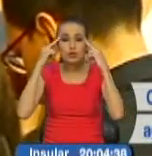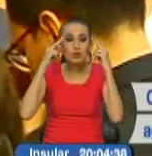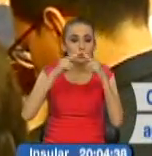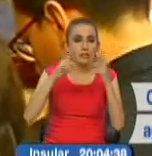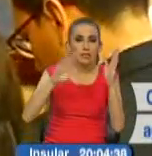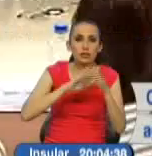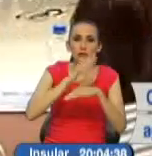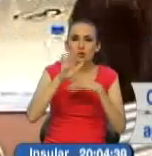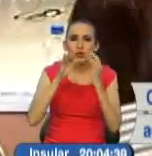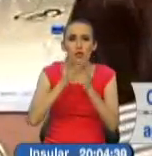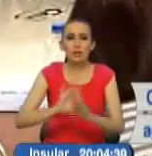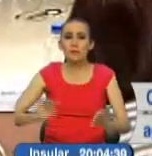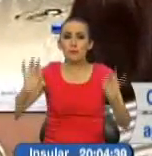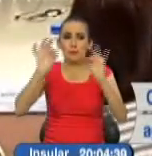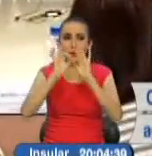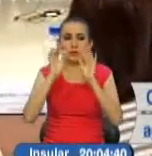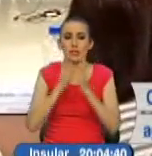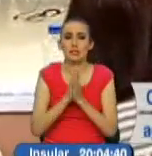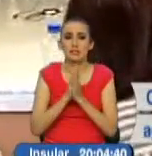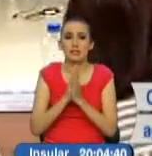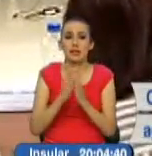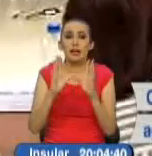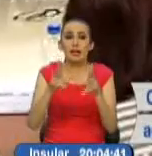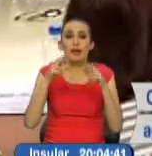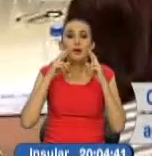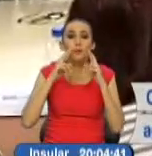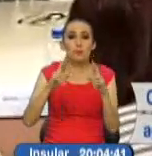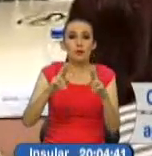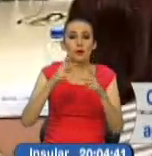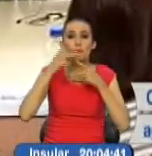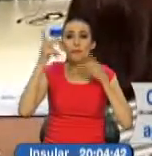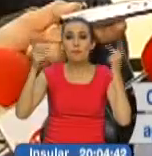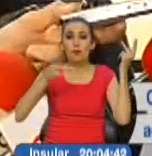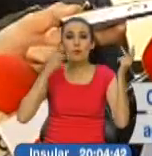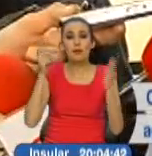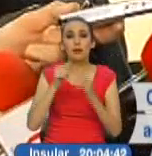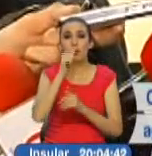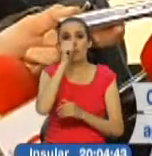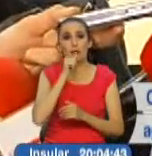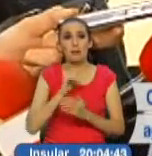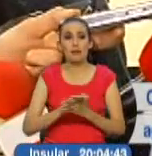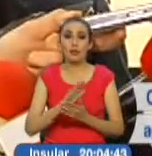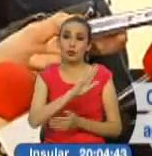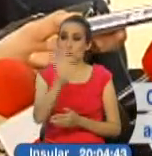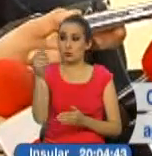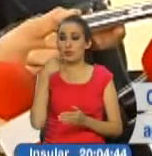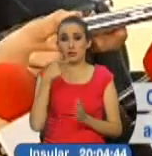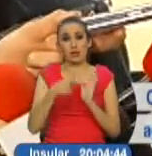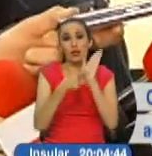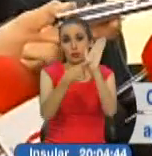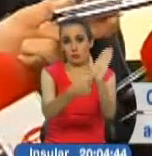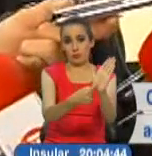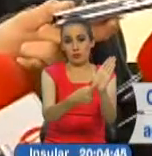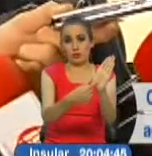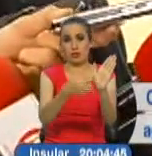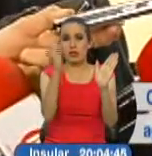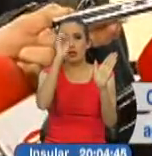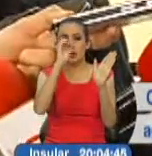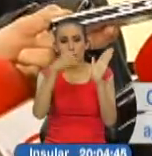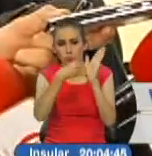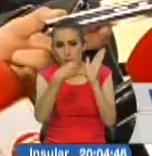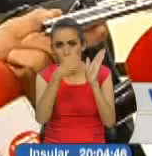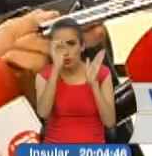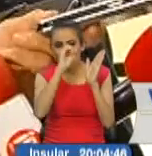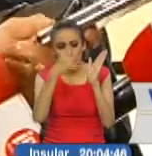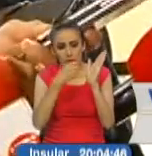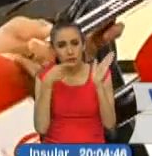para incluir las intenciones que se produzcan desde el sector público y privado. Si alguien nos demuestra que un impuesto no está cumpliendo